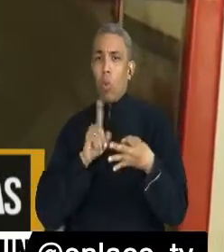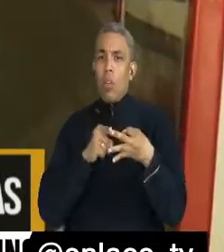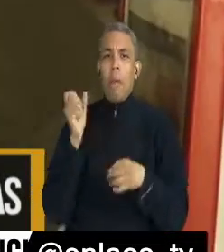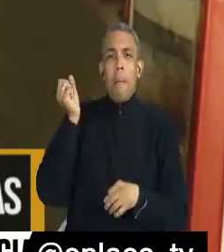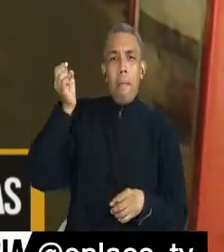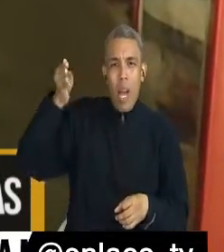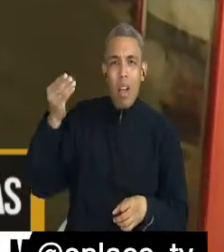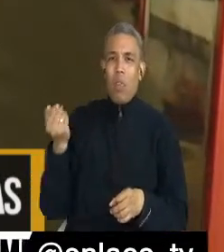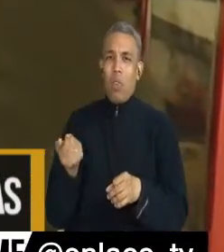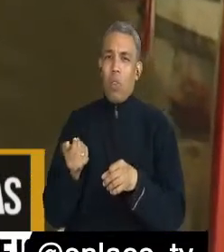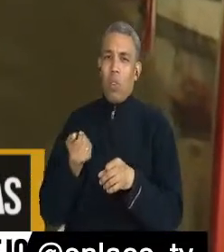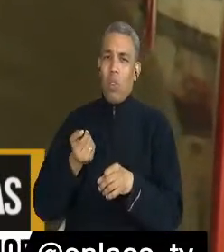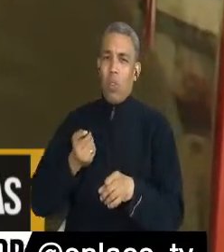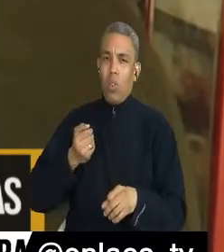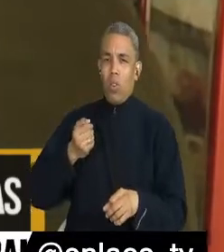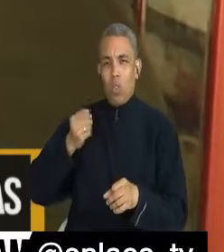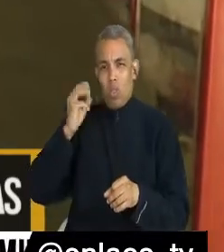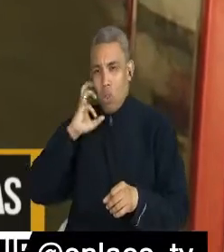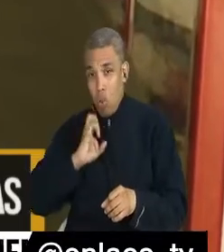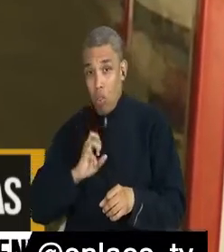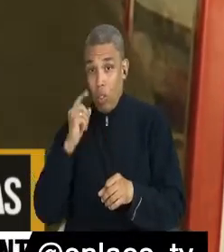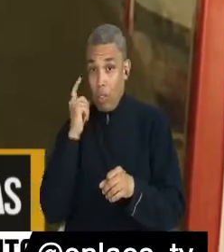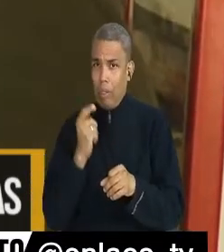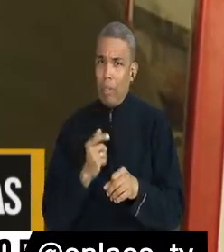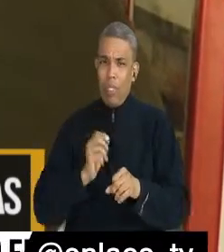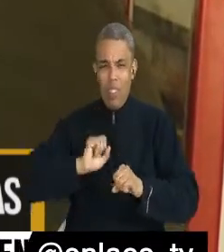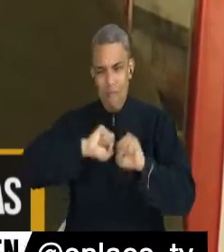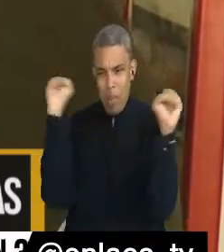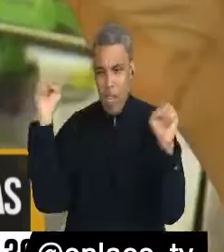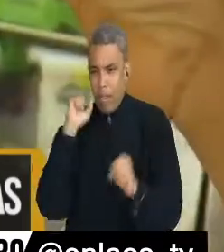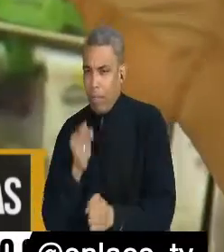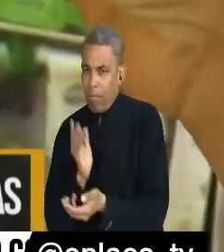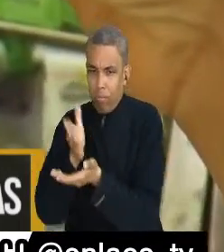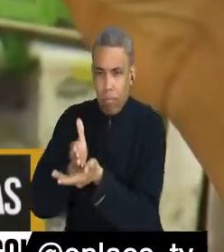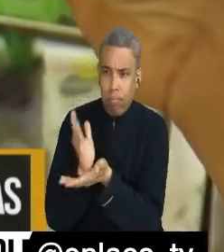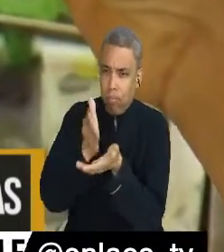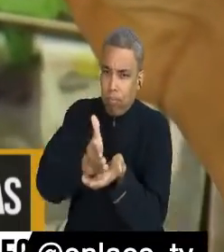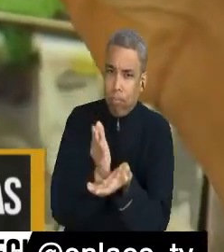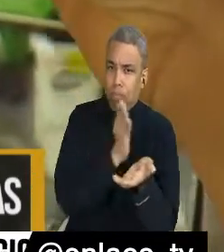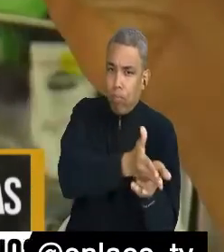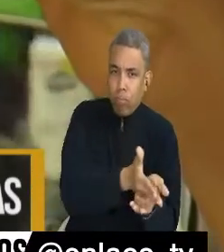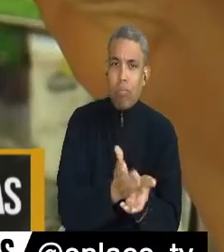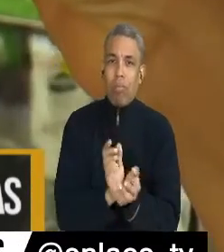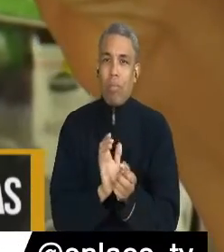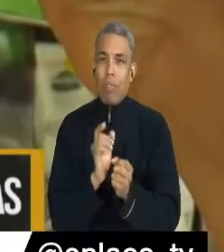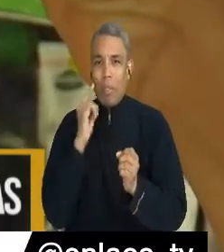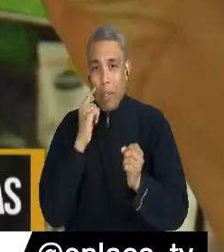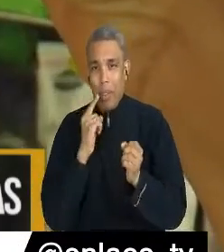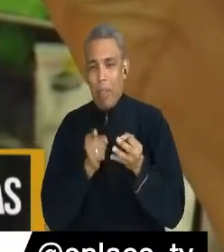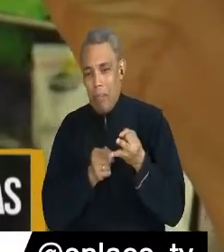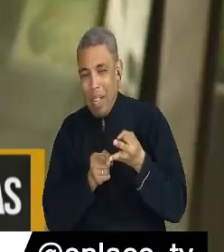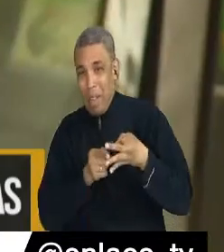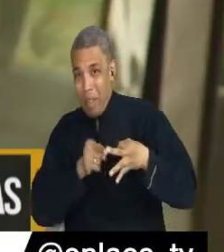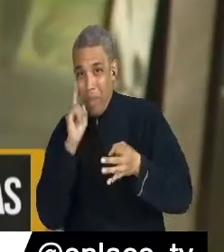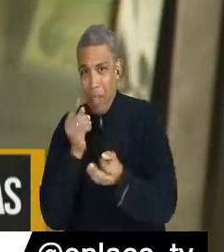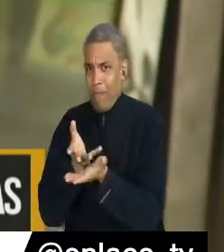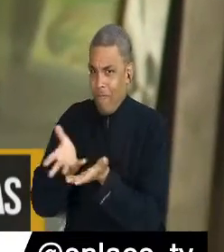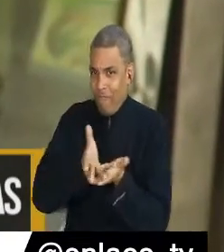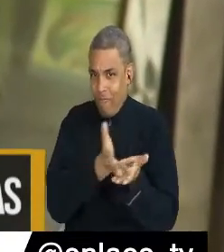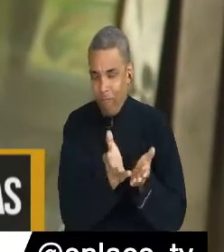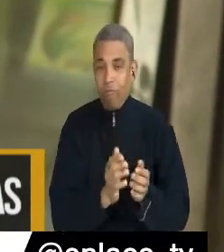por la mañana y por la tarde con los gestores de toda la de toda la ciudad arrancarme a los diferentes hurtos que hemos tenido en nuestra ciudad